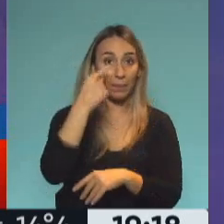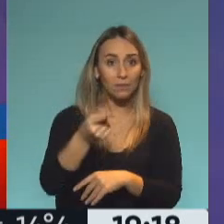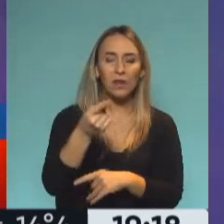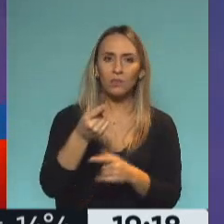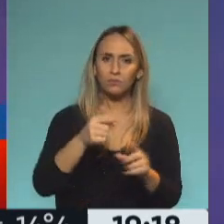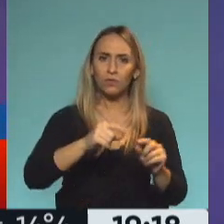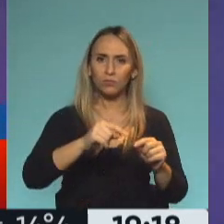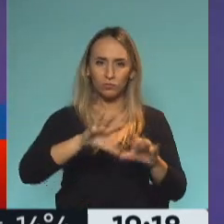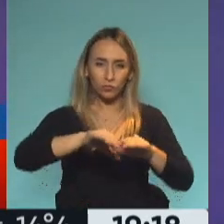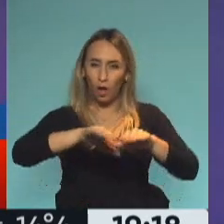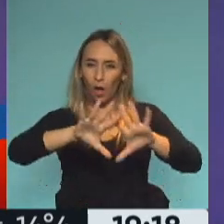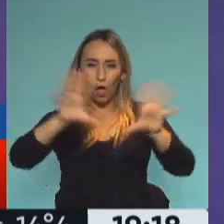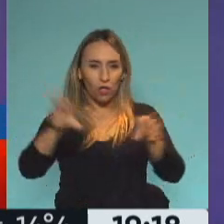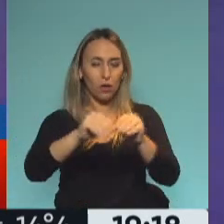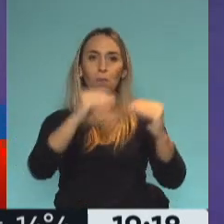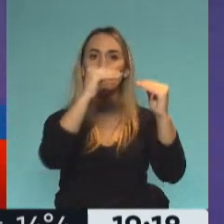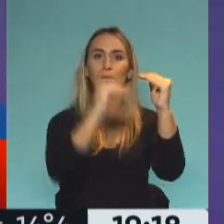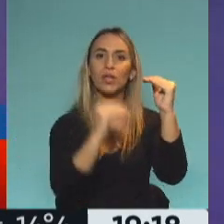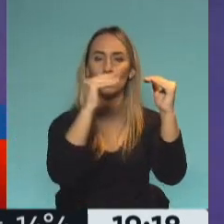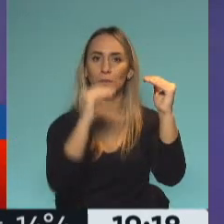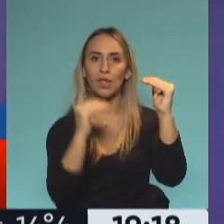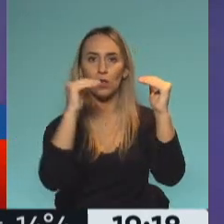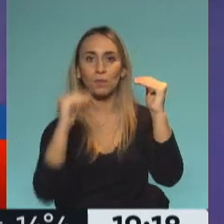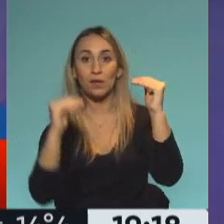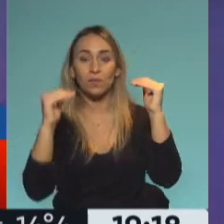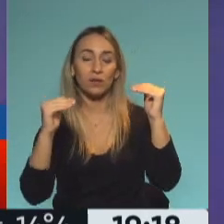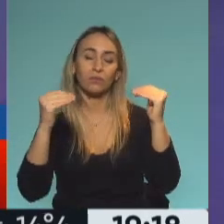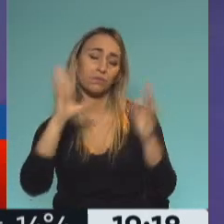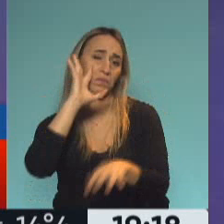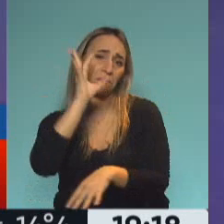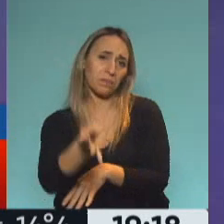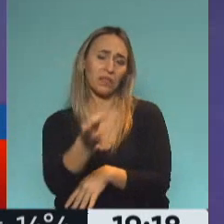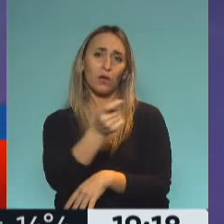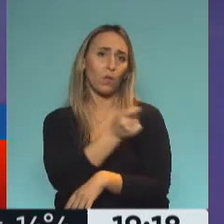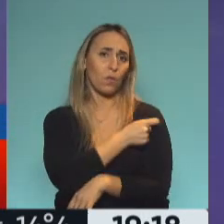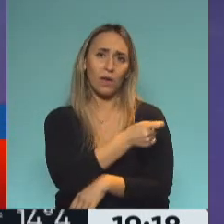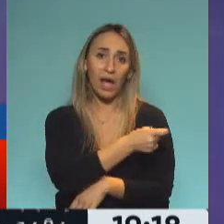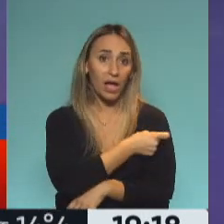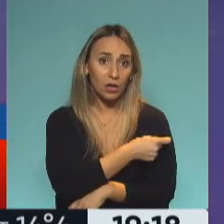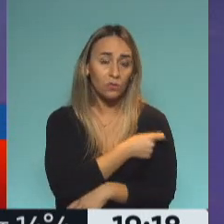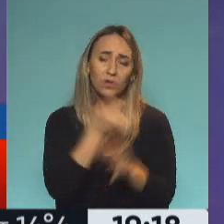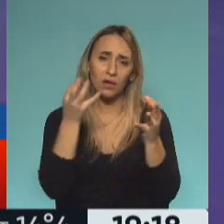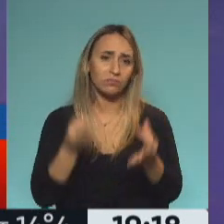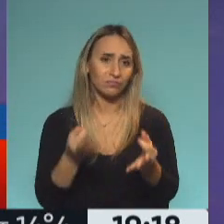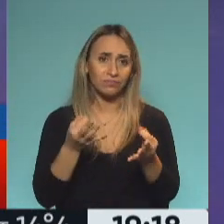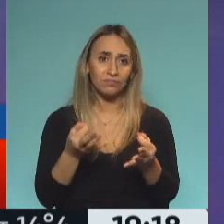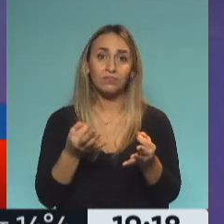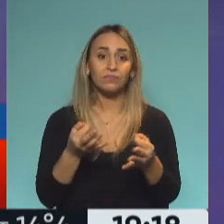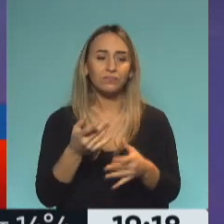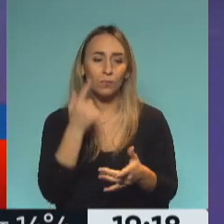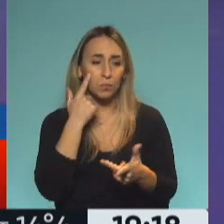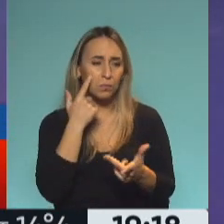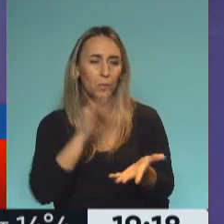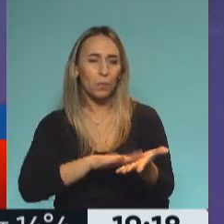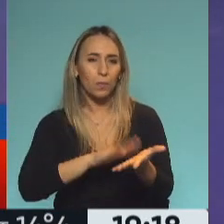achicado todo el espectro. O sea que realmente la vacuna ha sido en el campo de juego ha